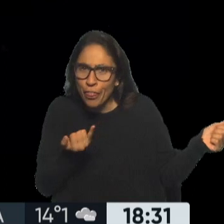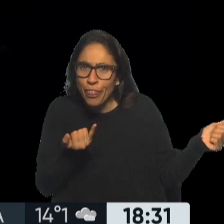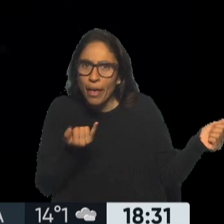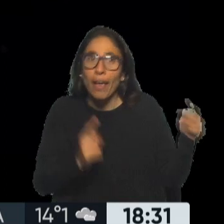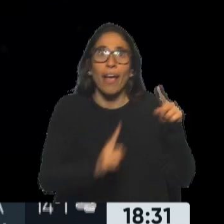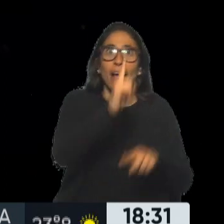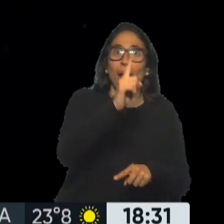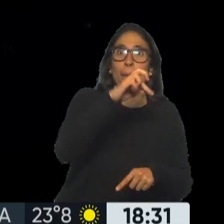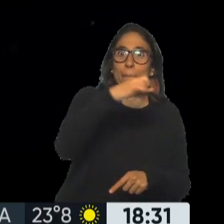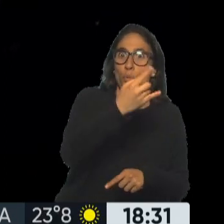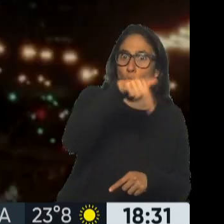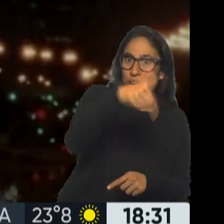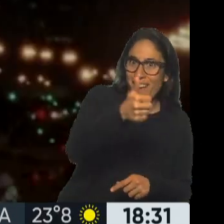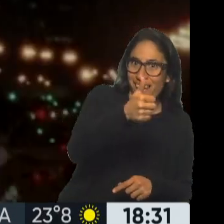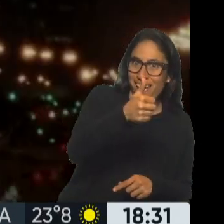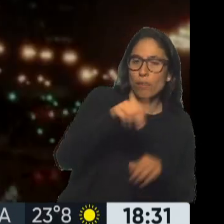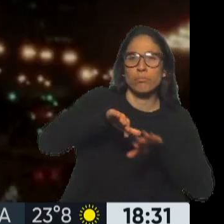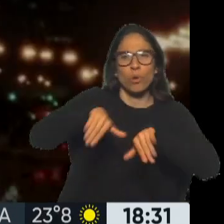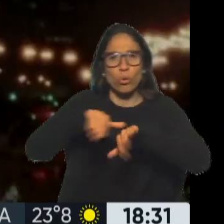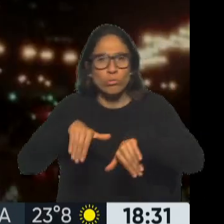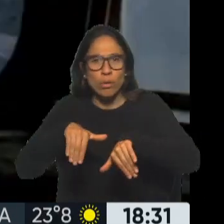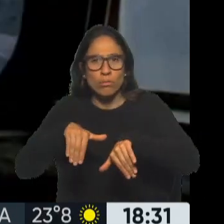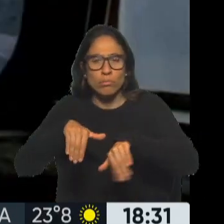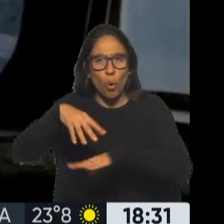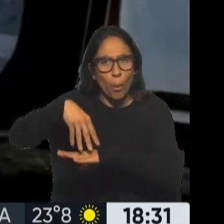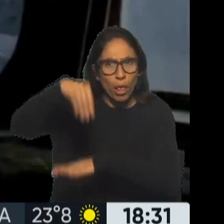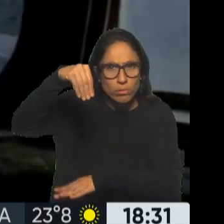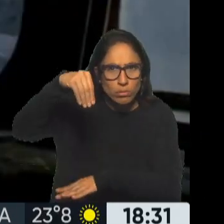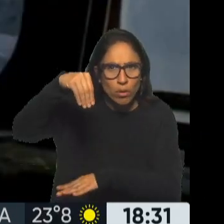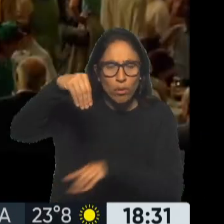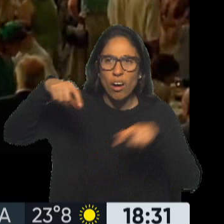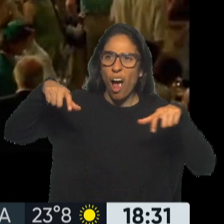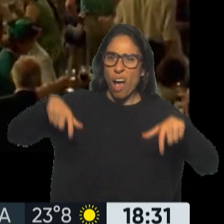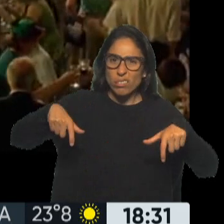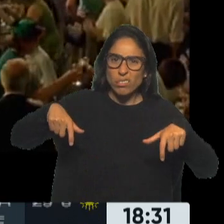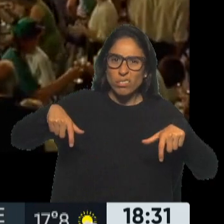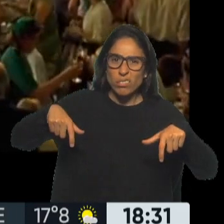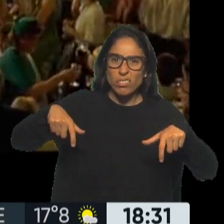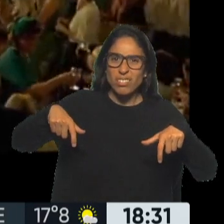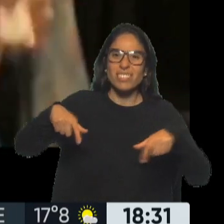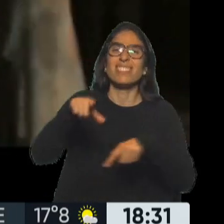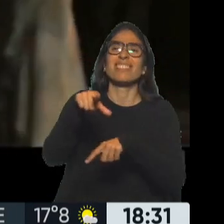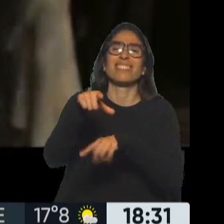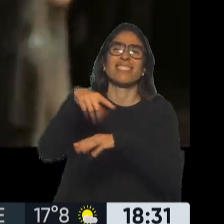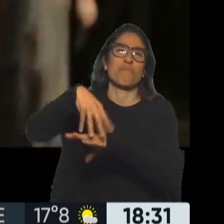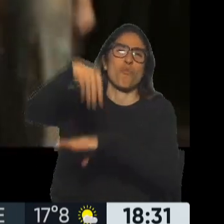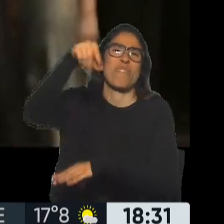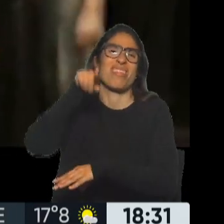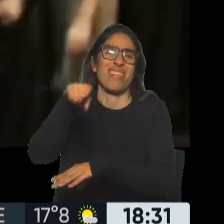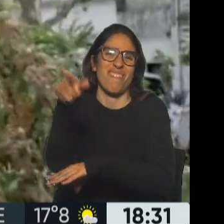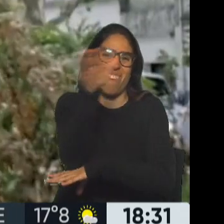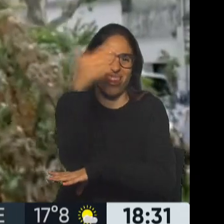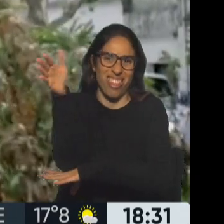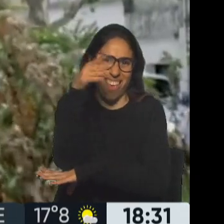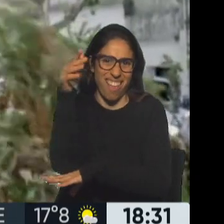en un estadio? ¿En el obelisco? ¿En el Monumento Nacional a la Bandera o en un club de barrio? ¡Filmame esto,